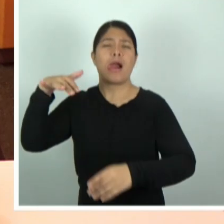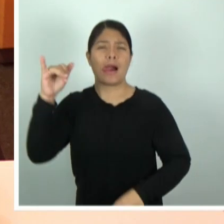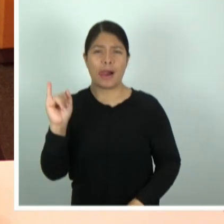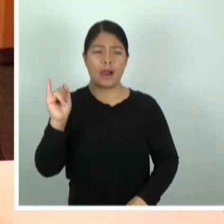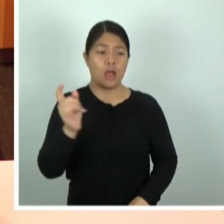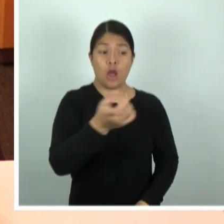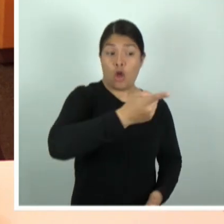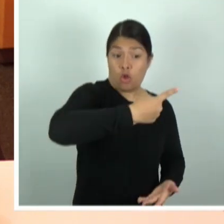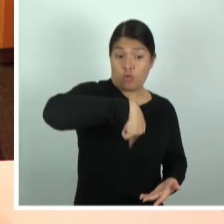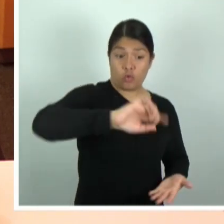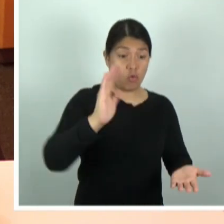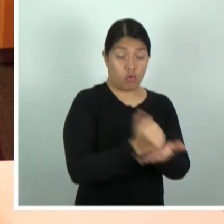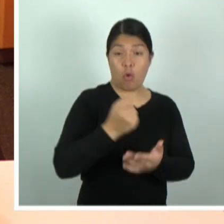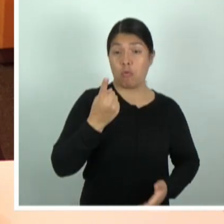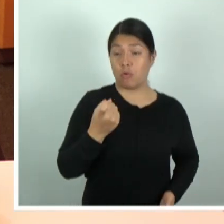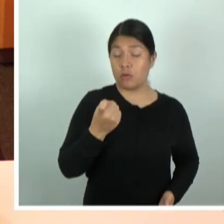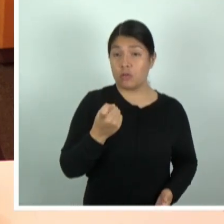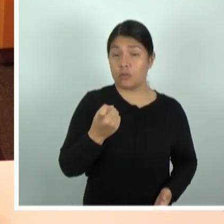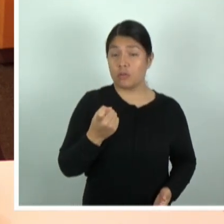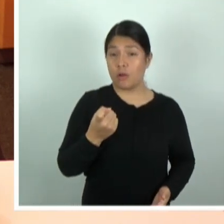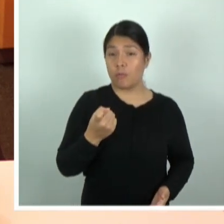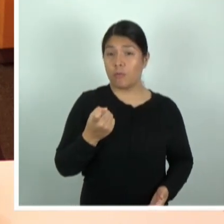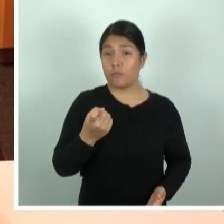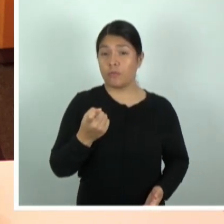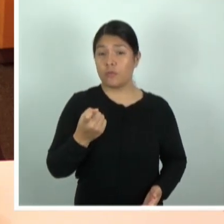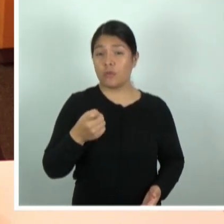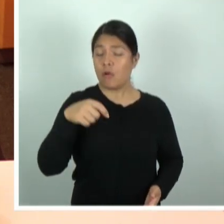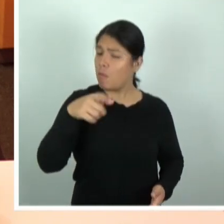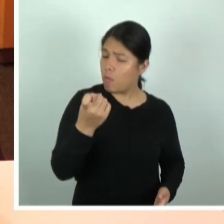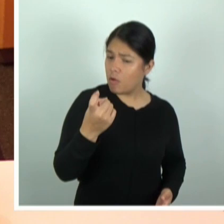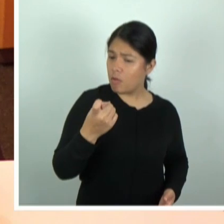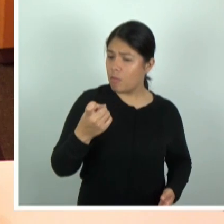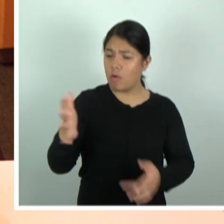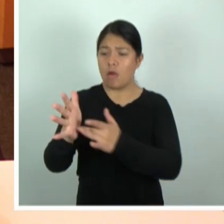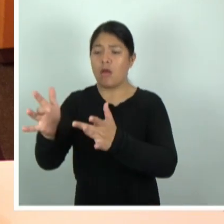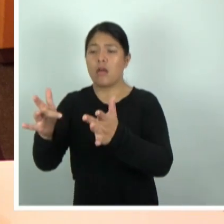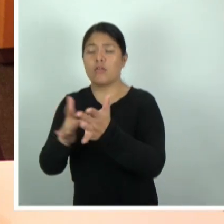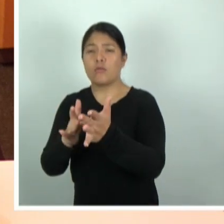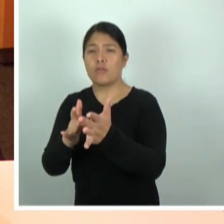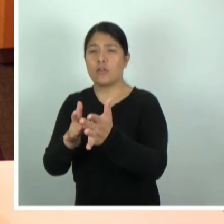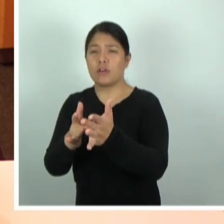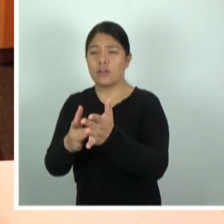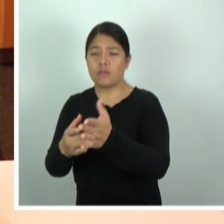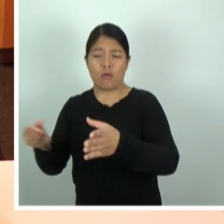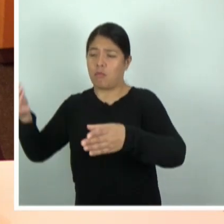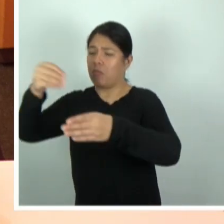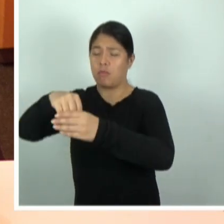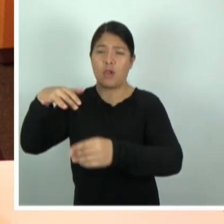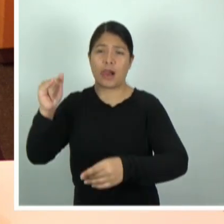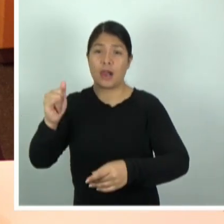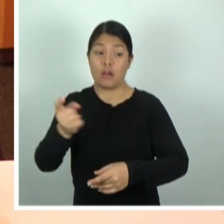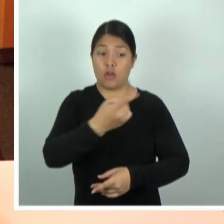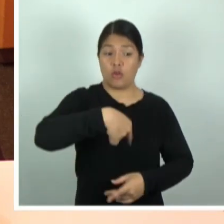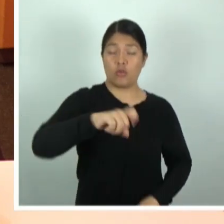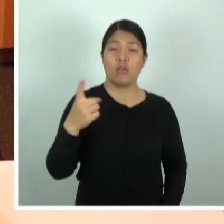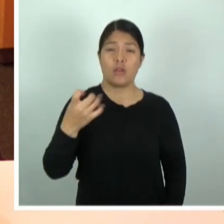nosotros necesitamos es vivir y tener a Jesucristo en nuestro corazón. Por eso,